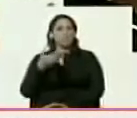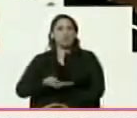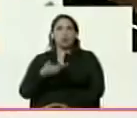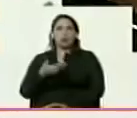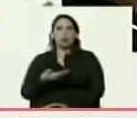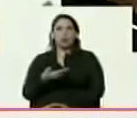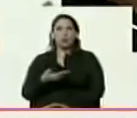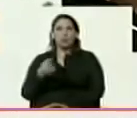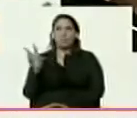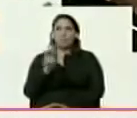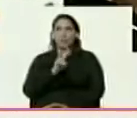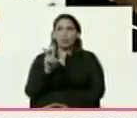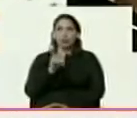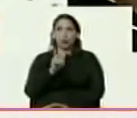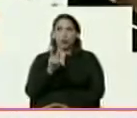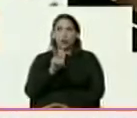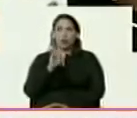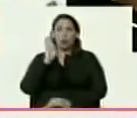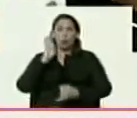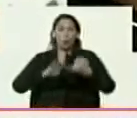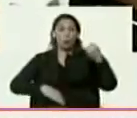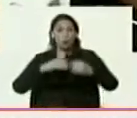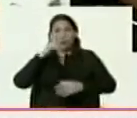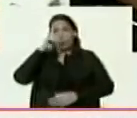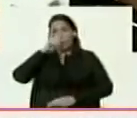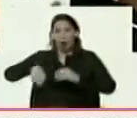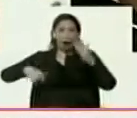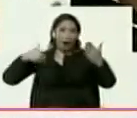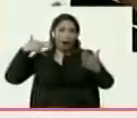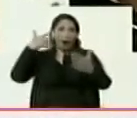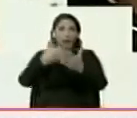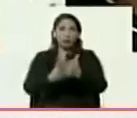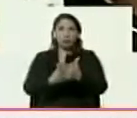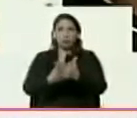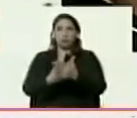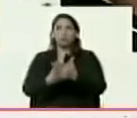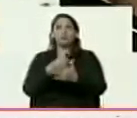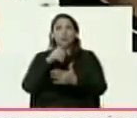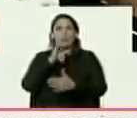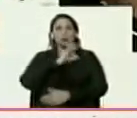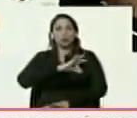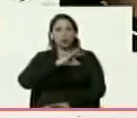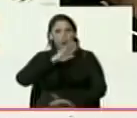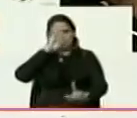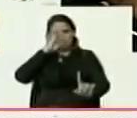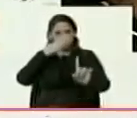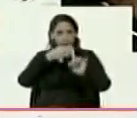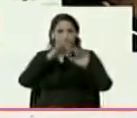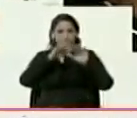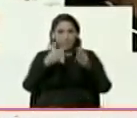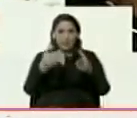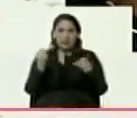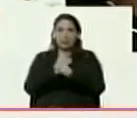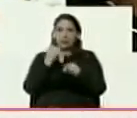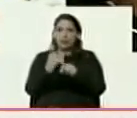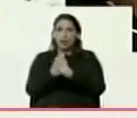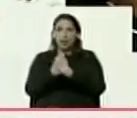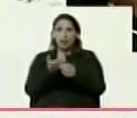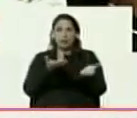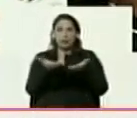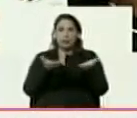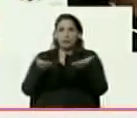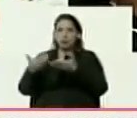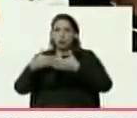de Venezuela en los últimos años, el acento puesto en lo social. Una mesa para trabajar el tema de servicios